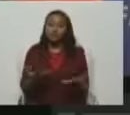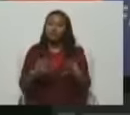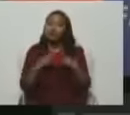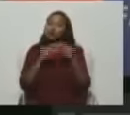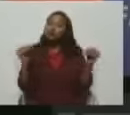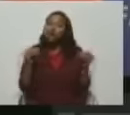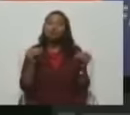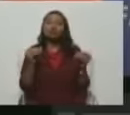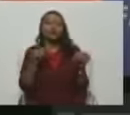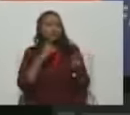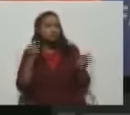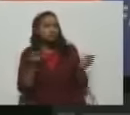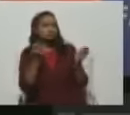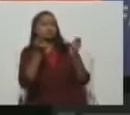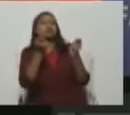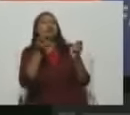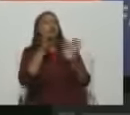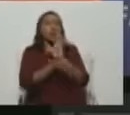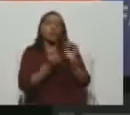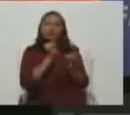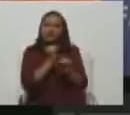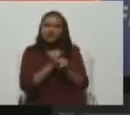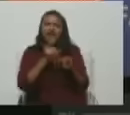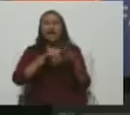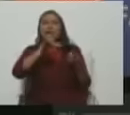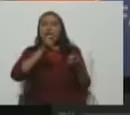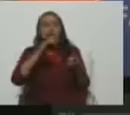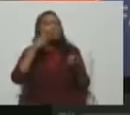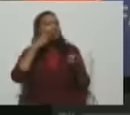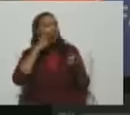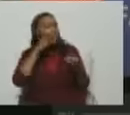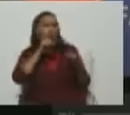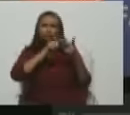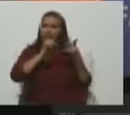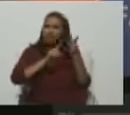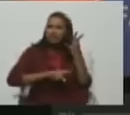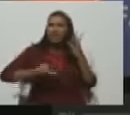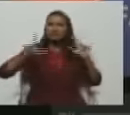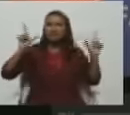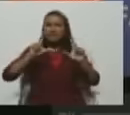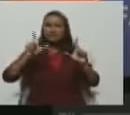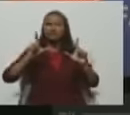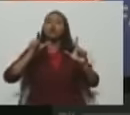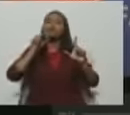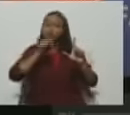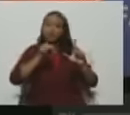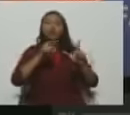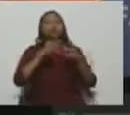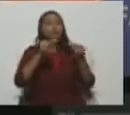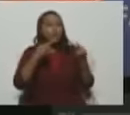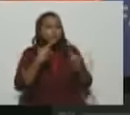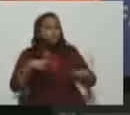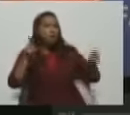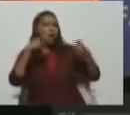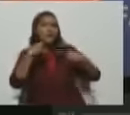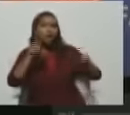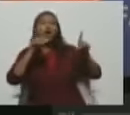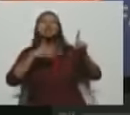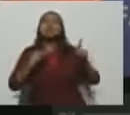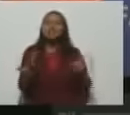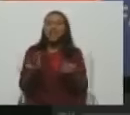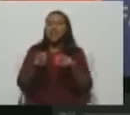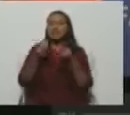esos medios de comunicación y redes sociales es lo que han tratado de construir una verdad virtual,